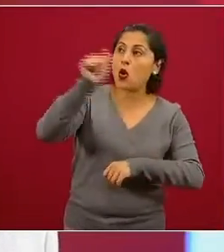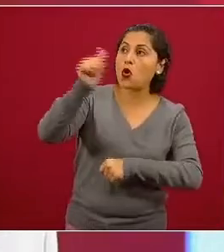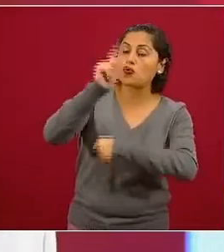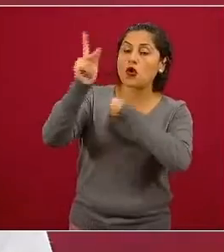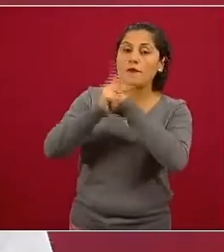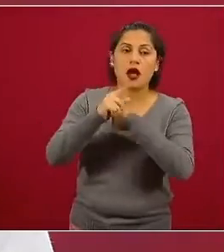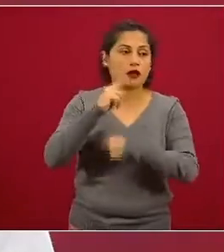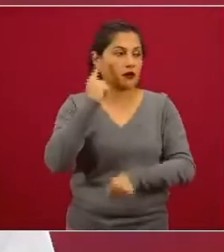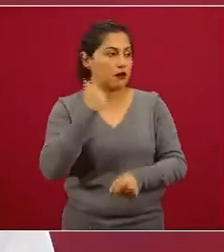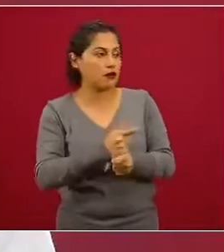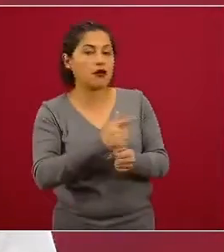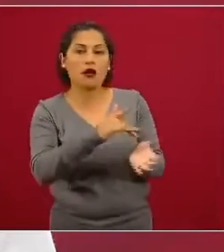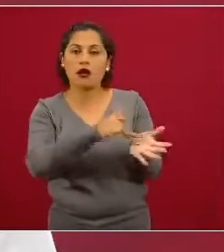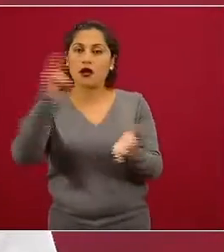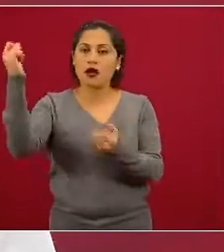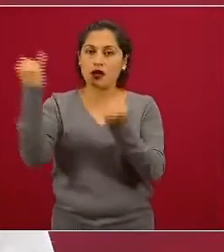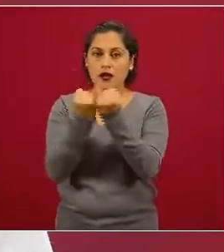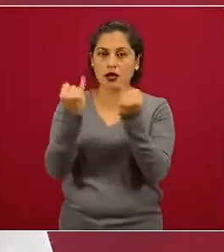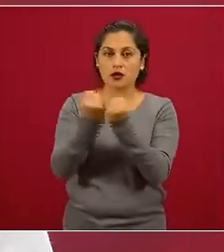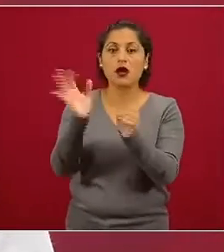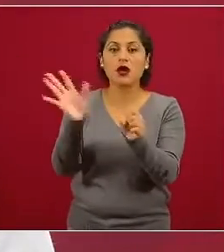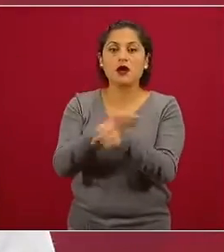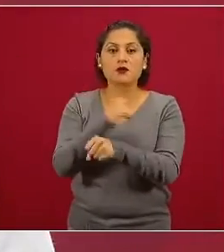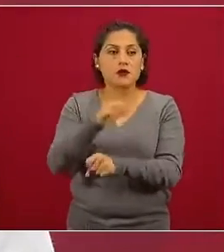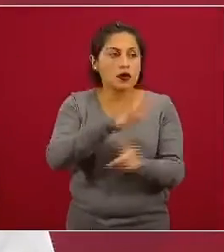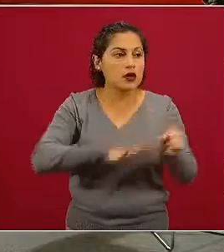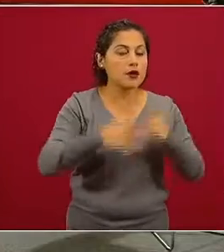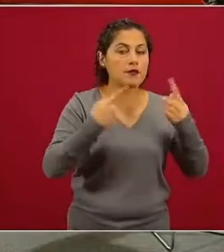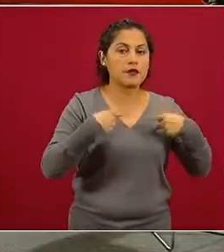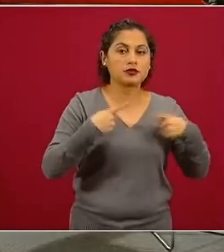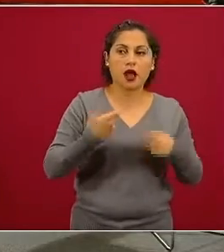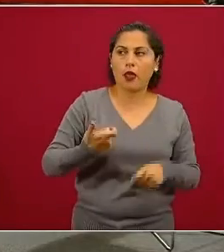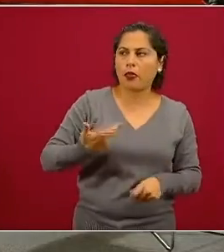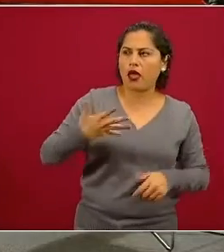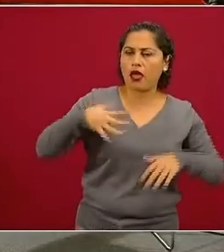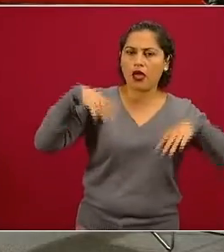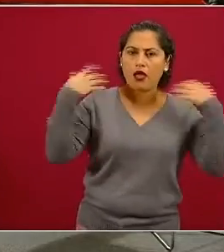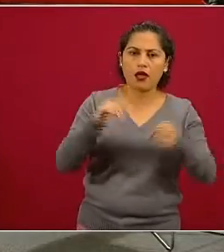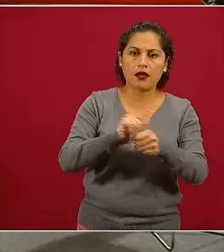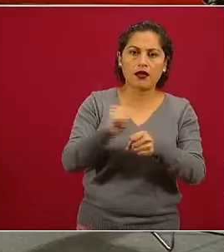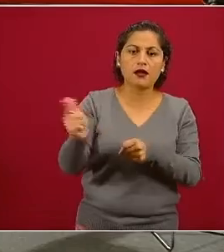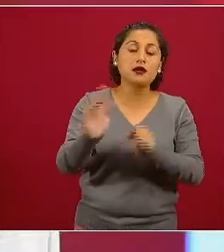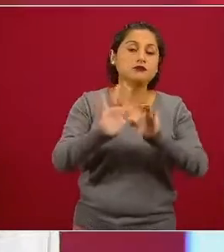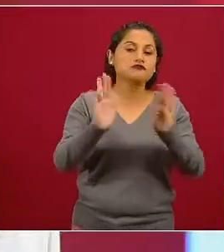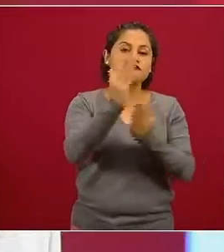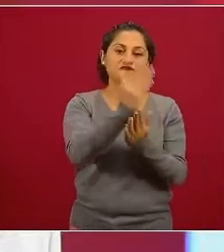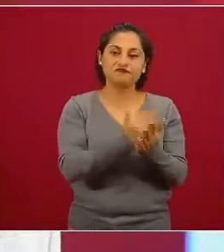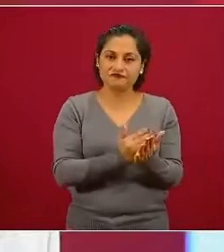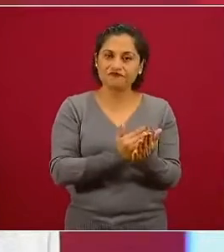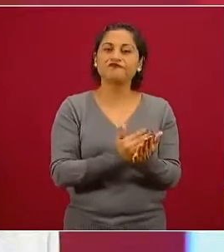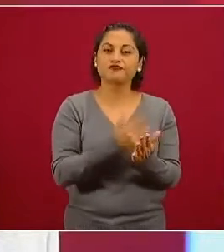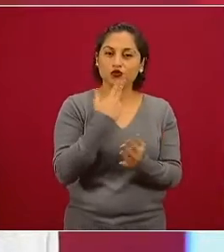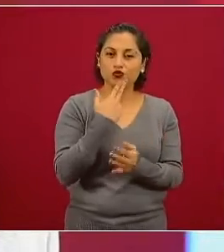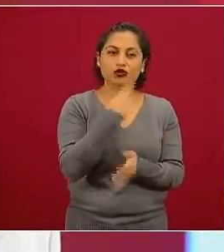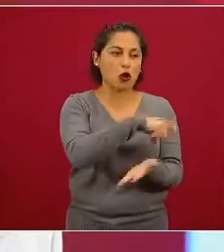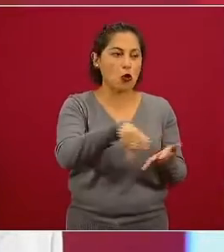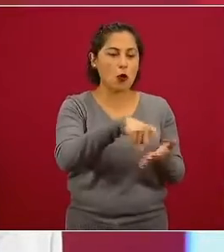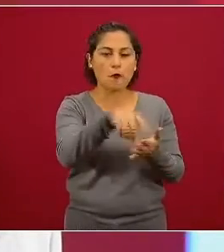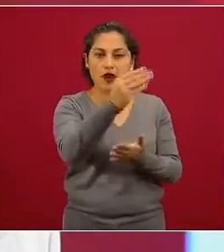En sexenios pasados, como un ejemplo de esto, se establecieron los impuestos a las